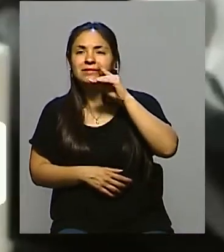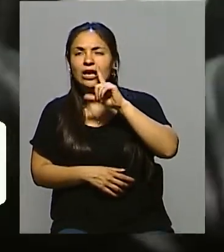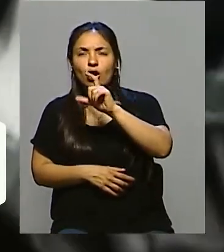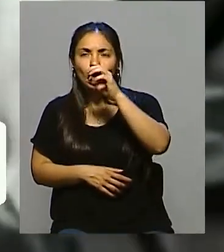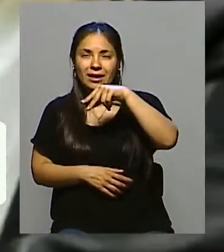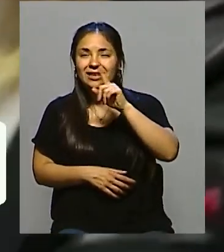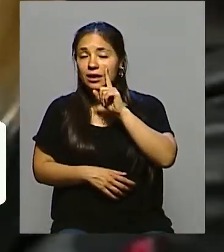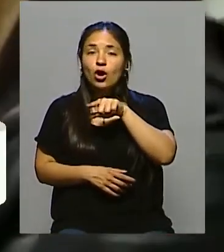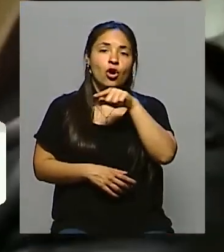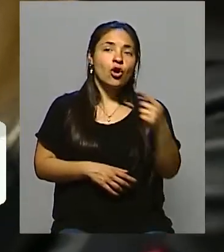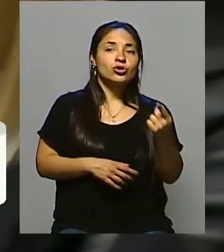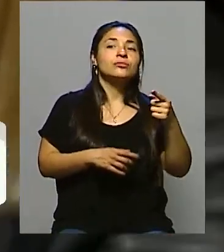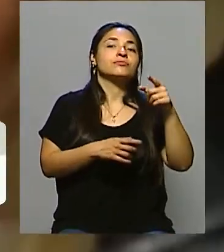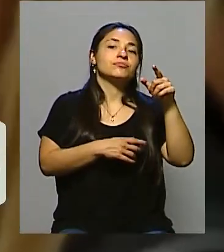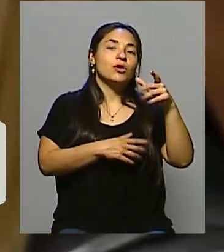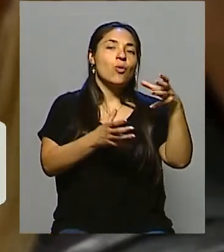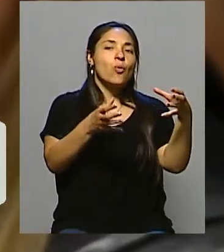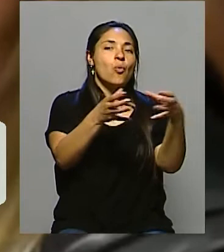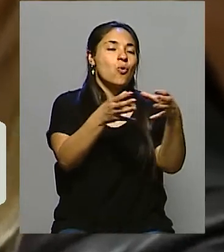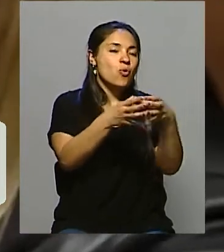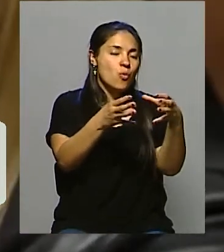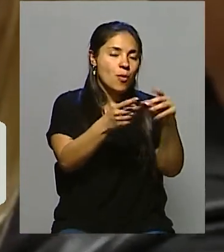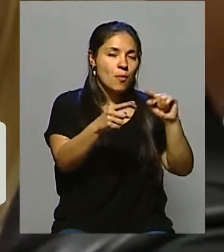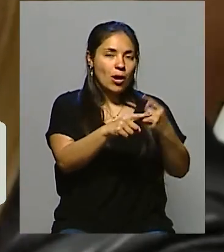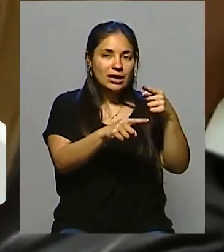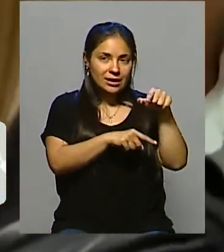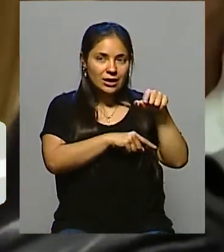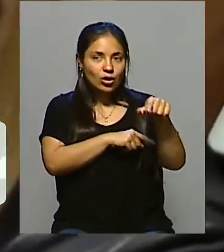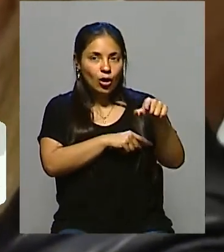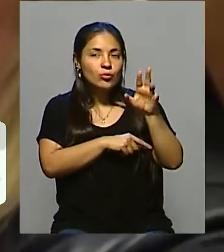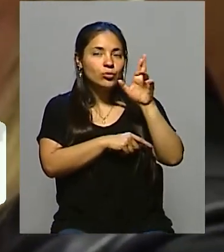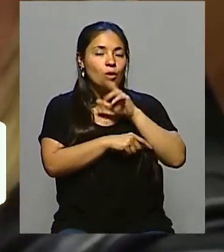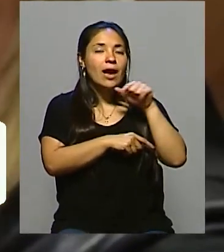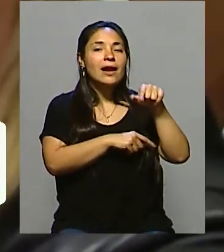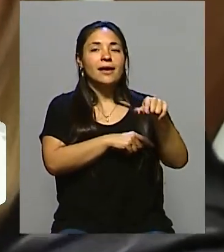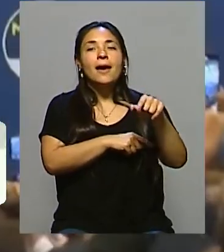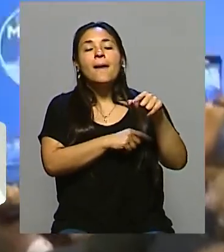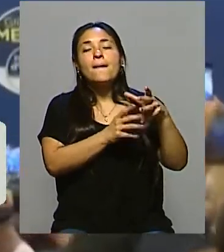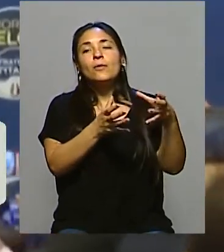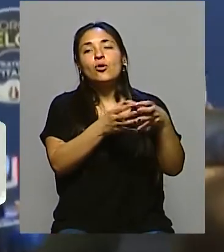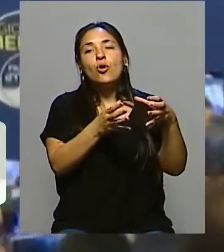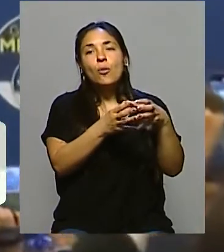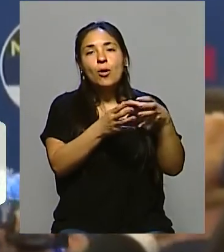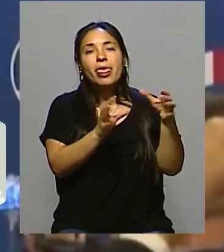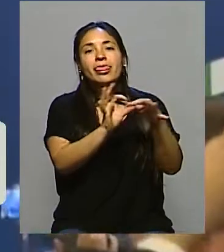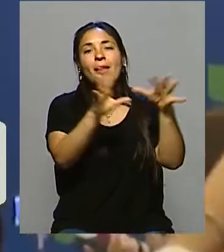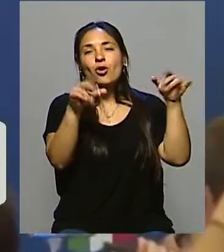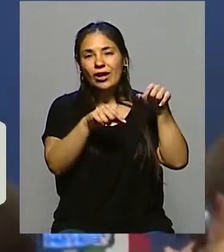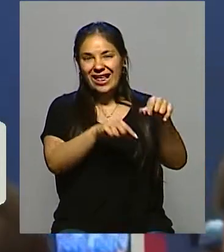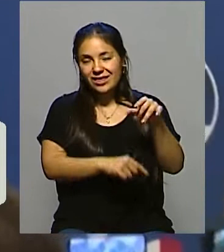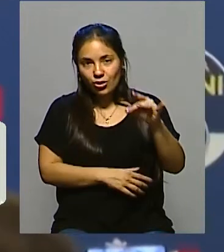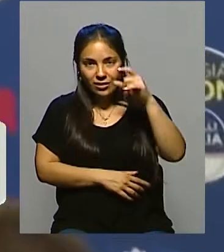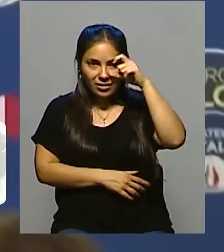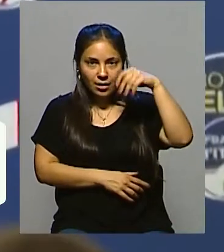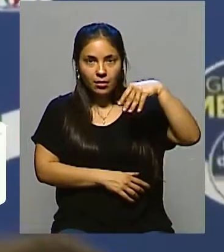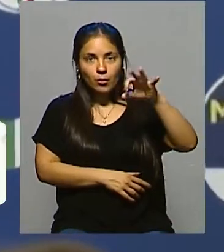Partido Democrático, que, si se puede decir, no representa más la